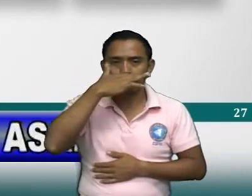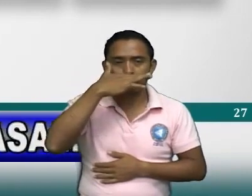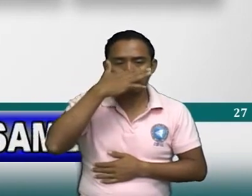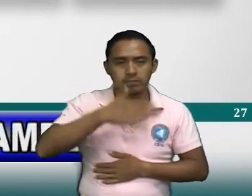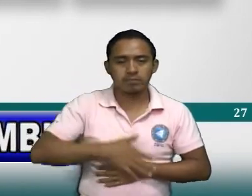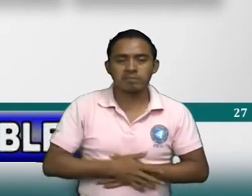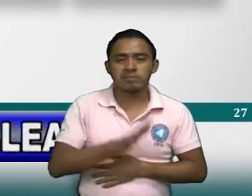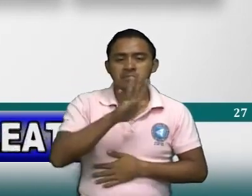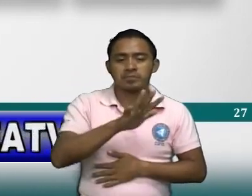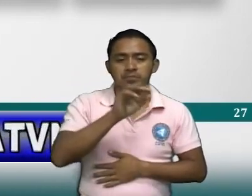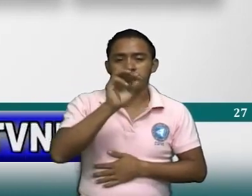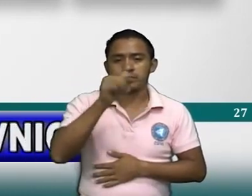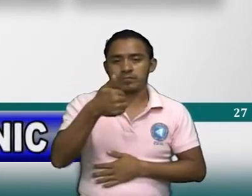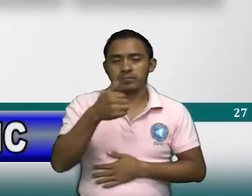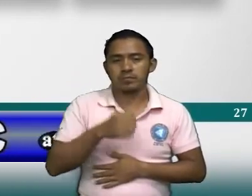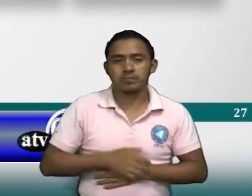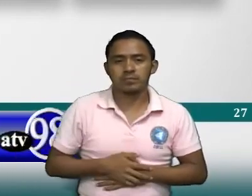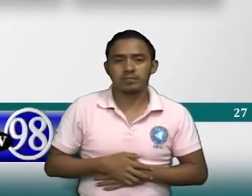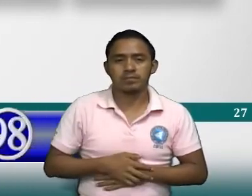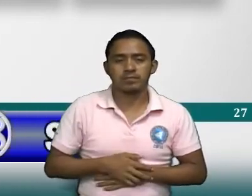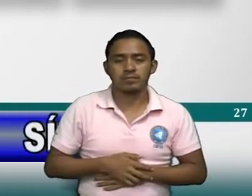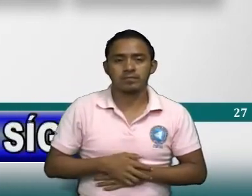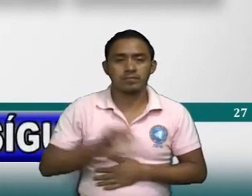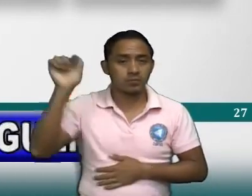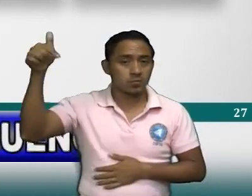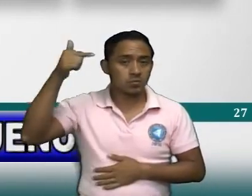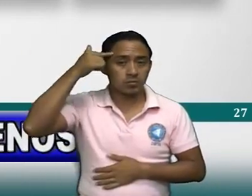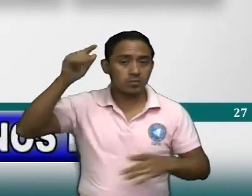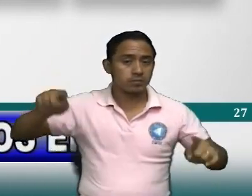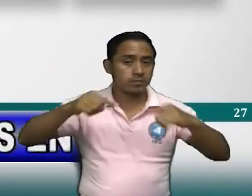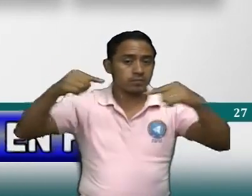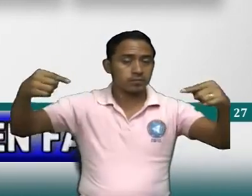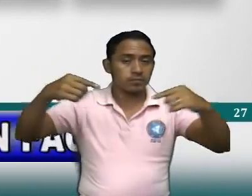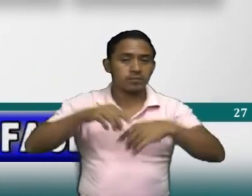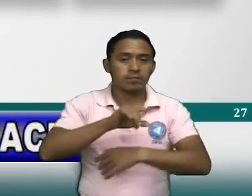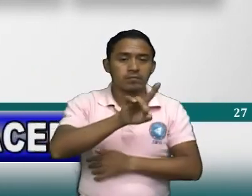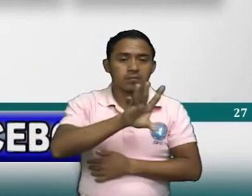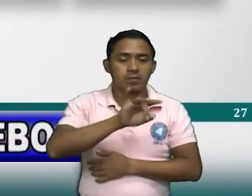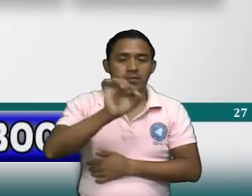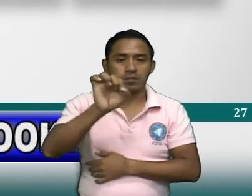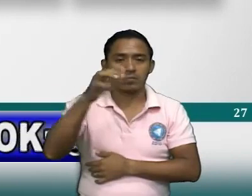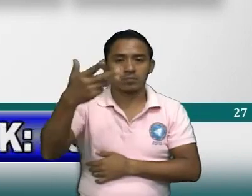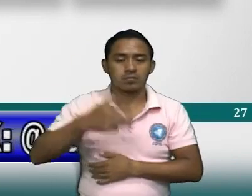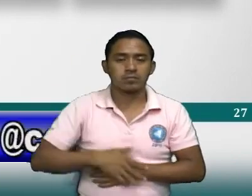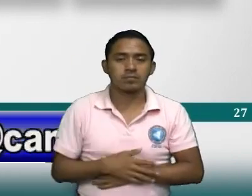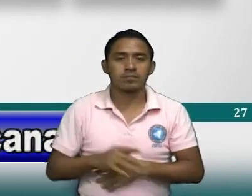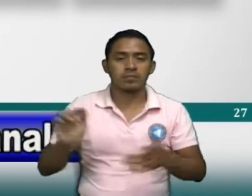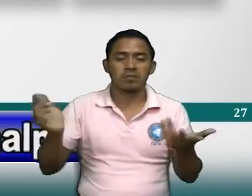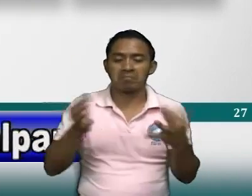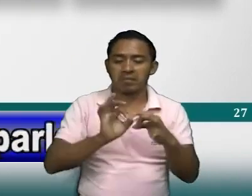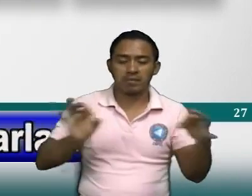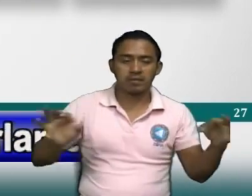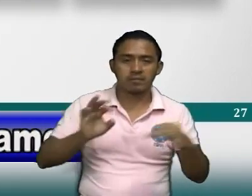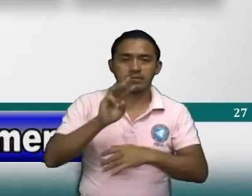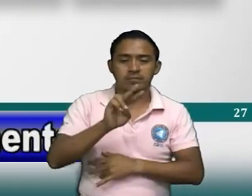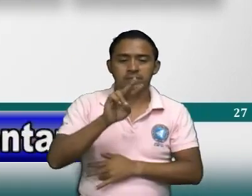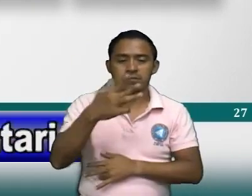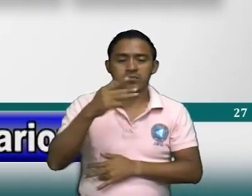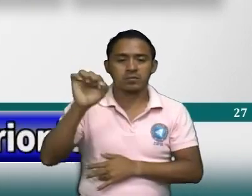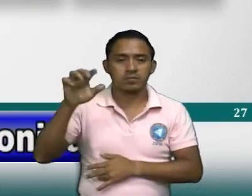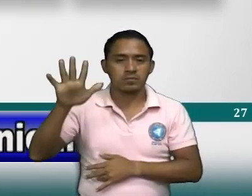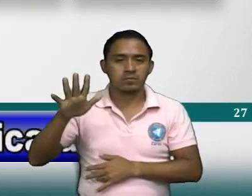FSLN 56, con un gobierno de oposición 14.9, con ninguno